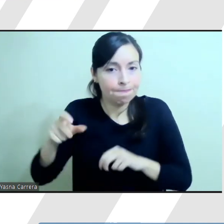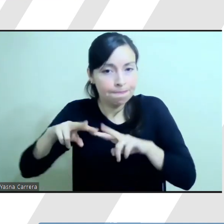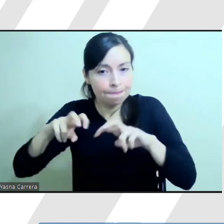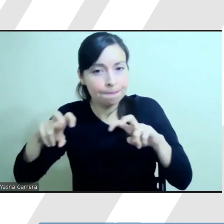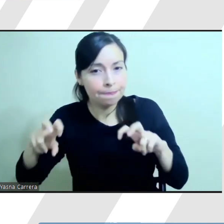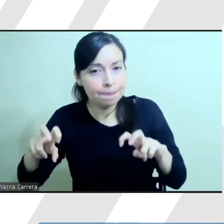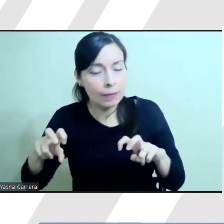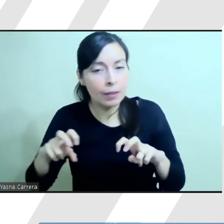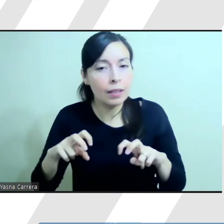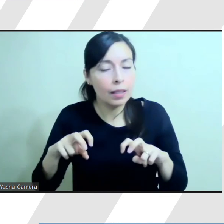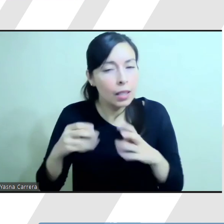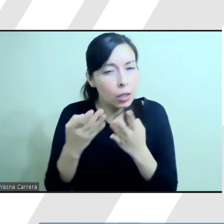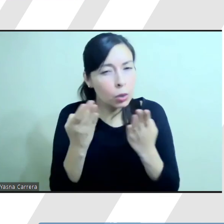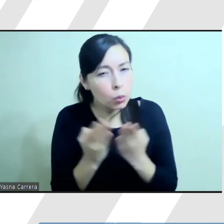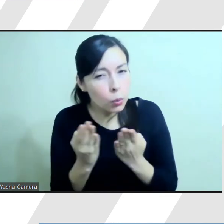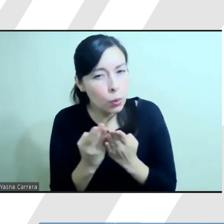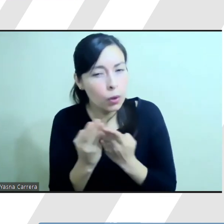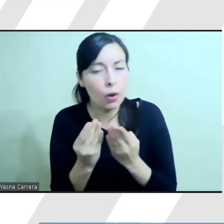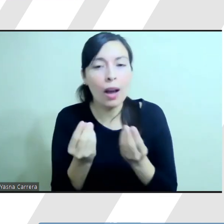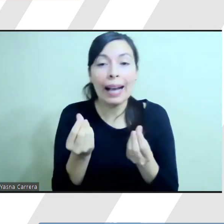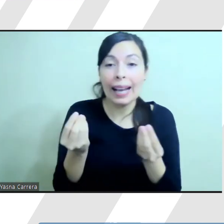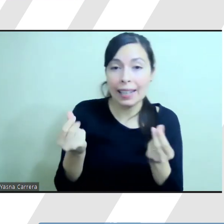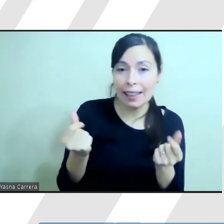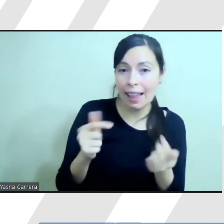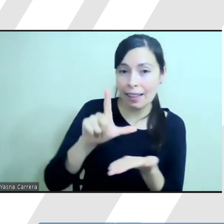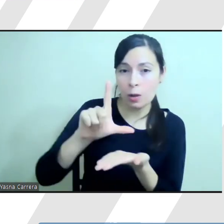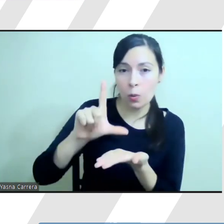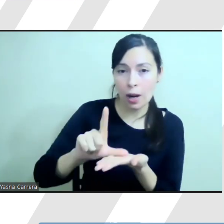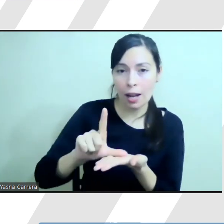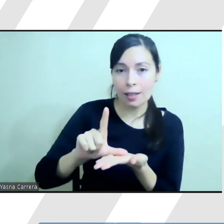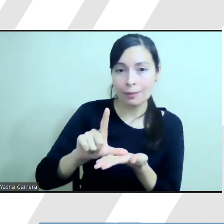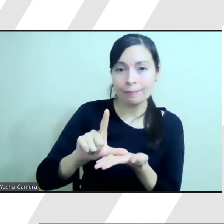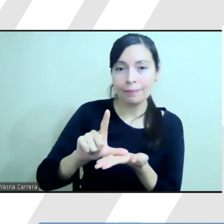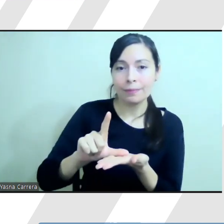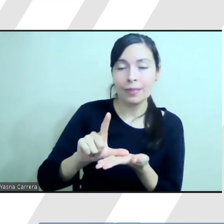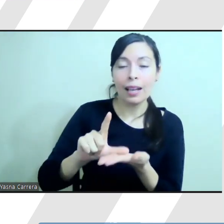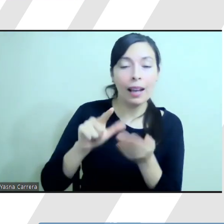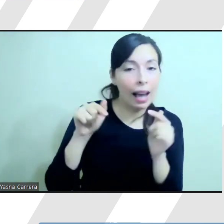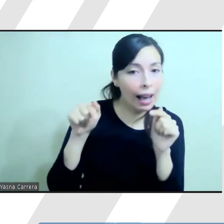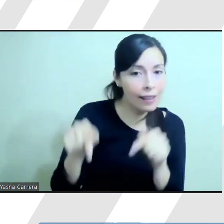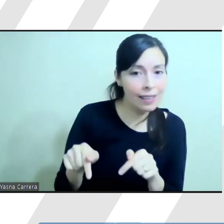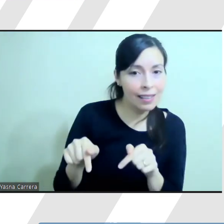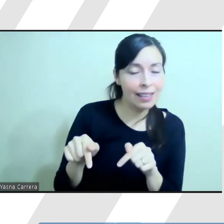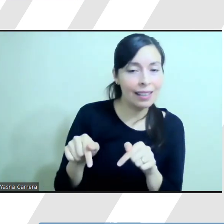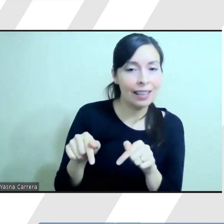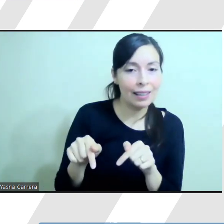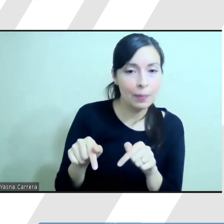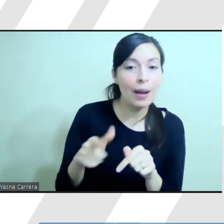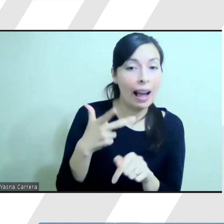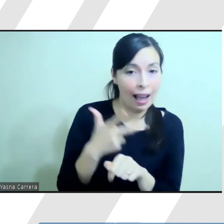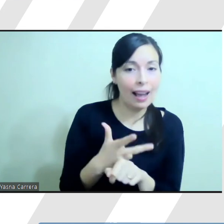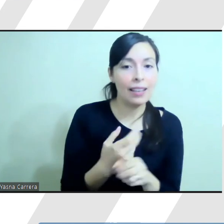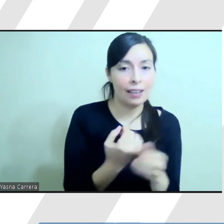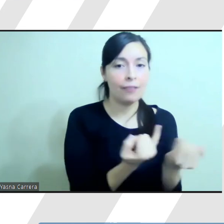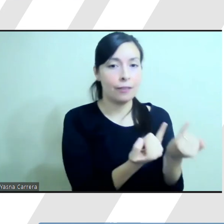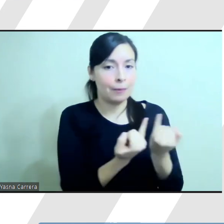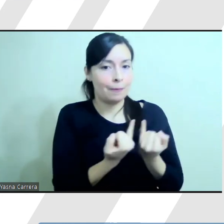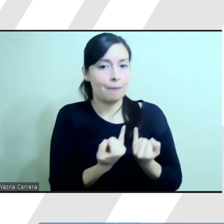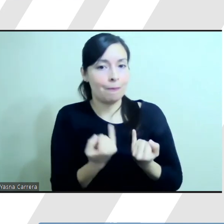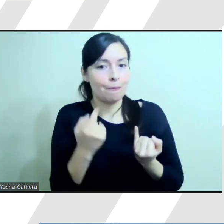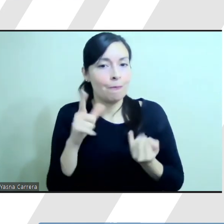hacer estudios de calidad de sitio en un lugar, nos conviene aquí, porque ya hay indicaciones preliminares de que esta zona es